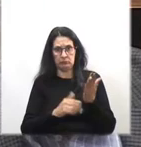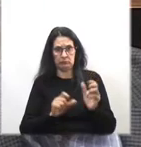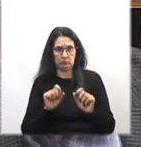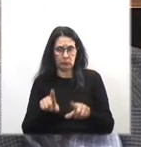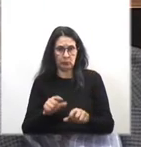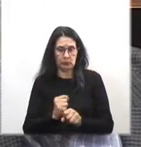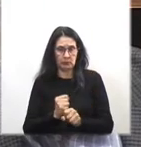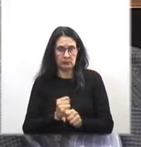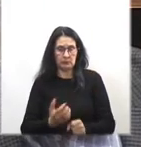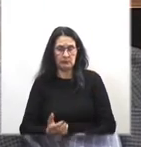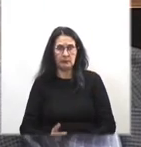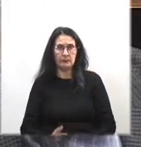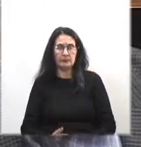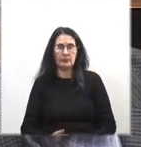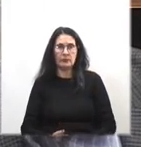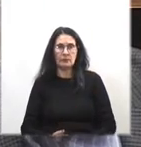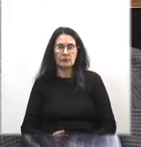consecuencias.